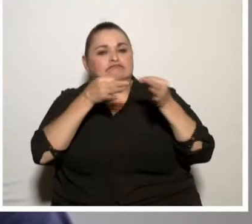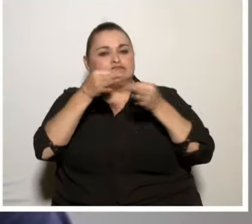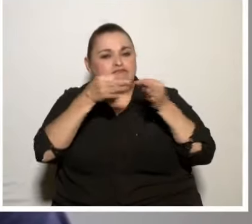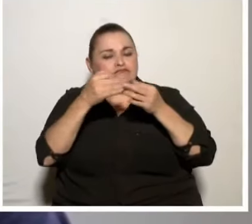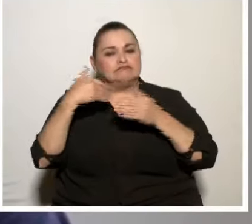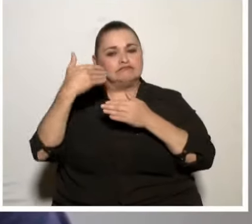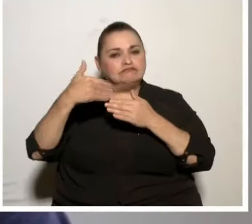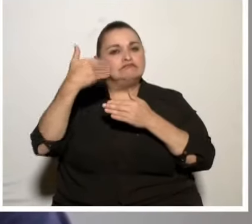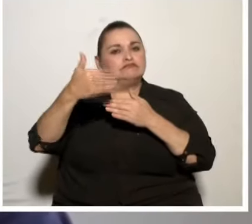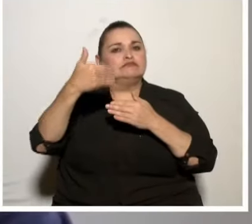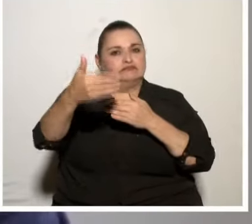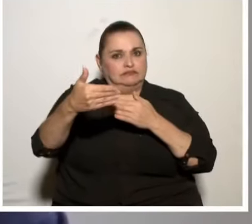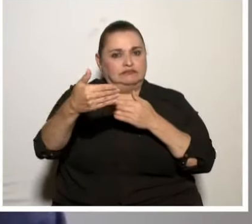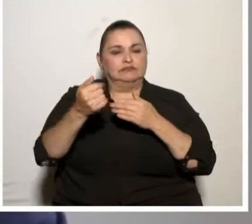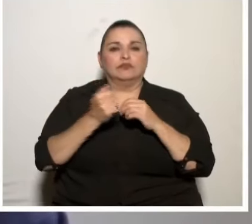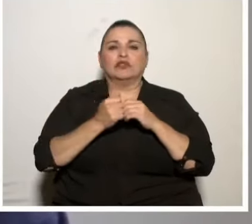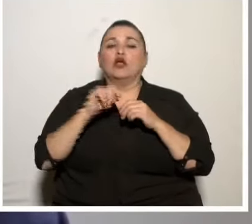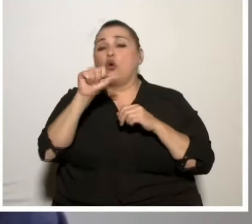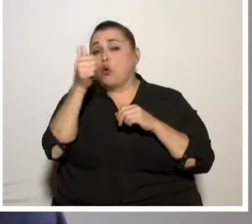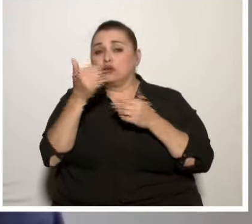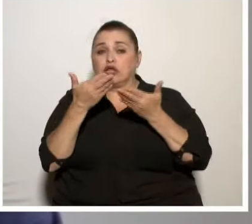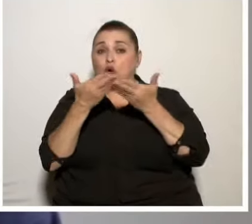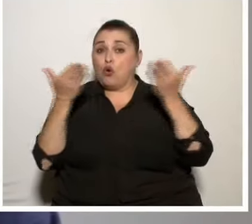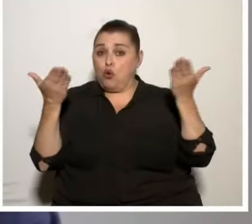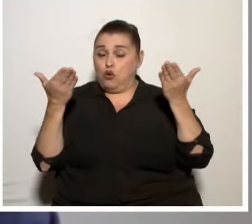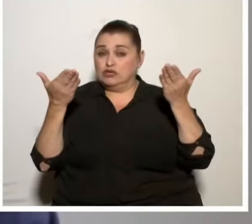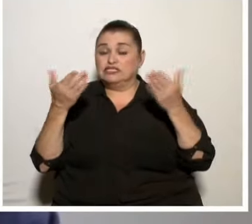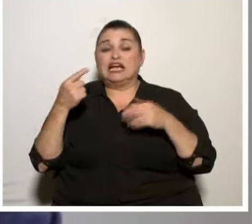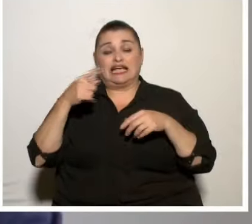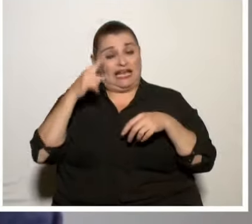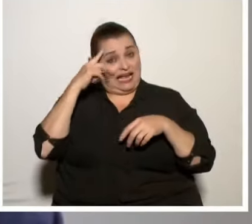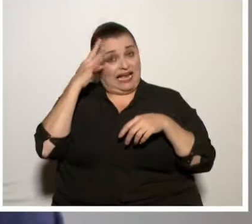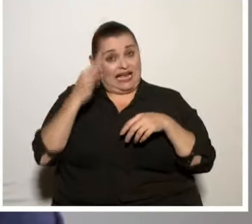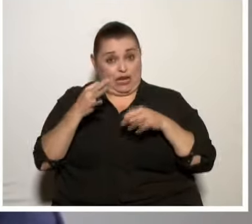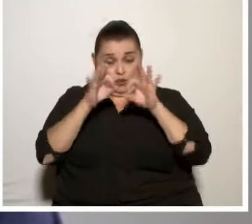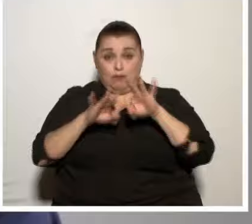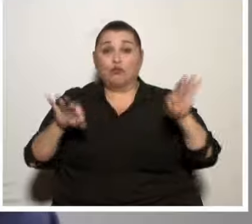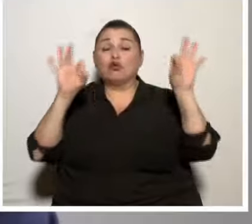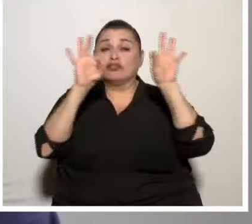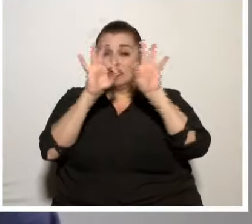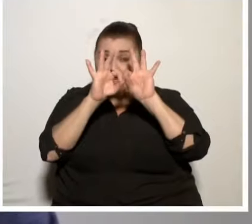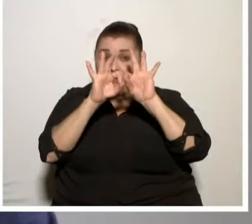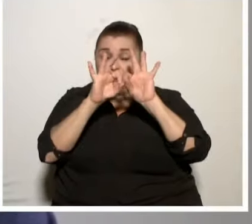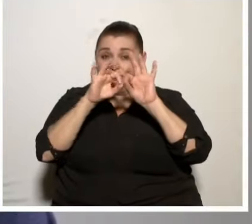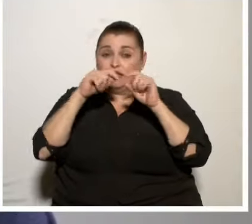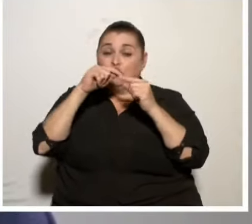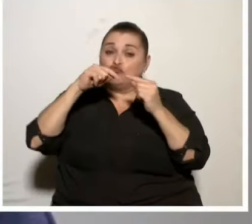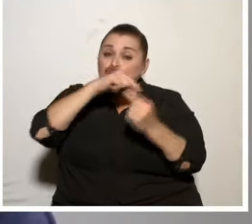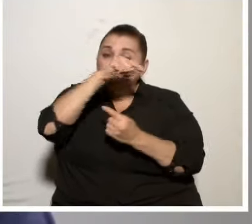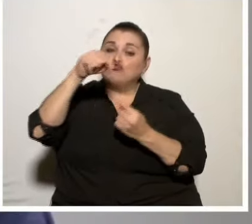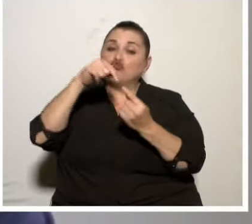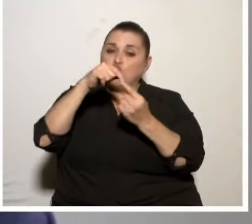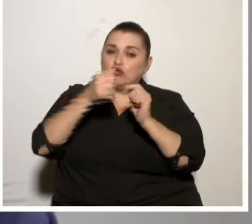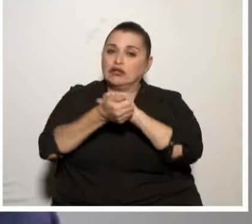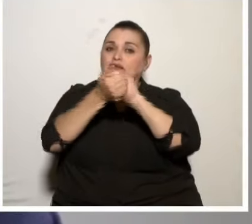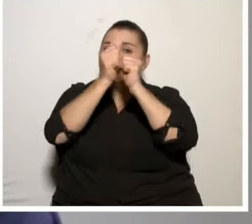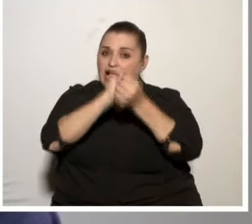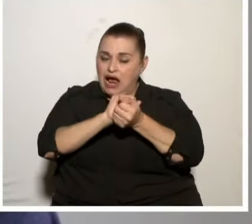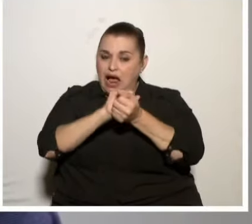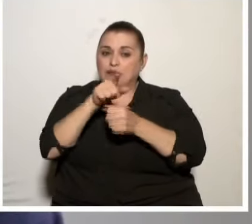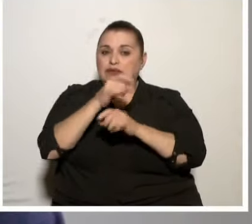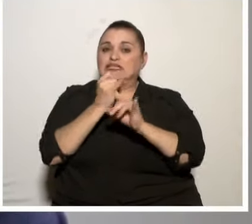paulatinamente sobre esta situación. Otro aspecto que yo considero importante es rotar las proveedurías